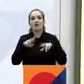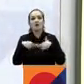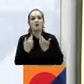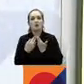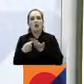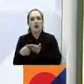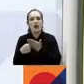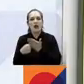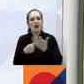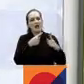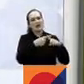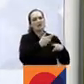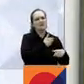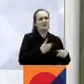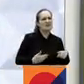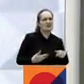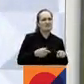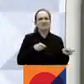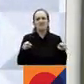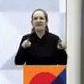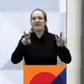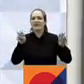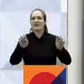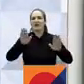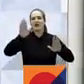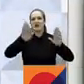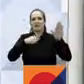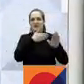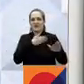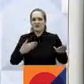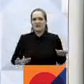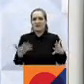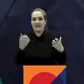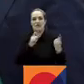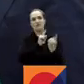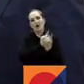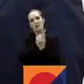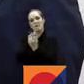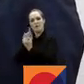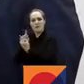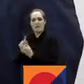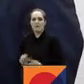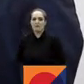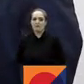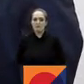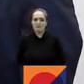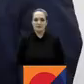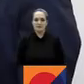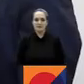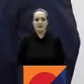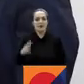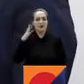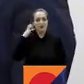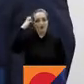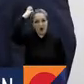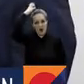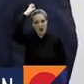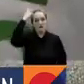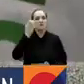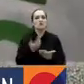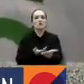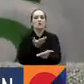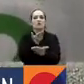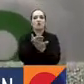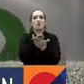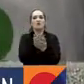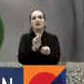expresidentes son algunas de las actividades que cumplen los candidatos a la presidencia. El candidato Sergio Fajardo presentó la reforma